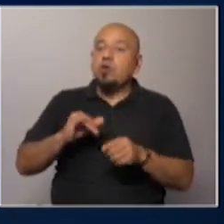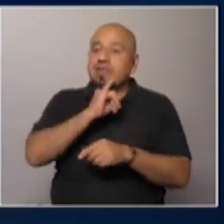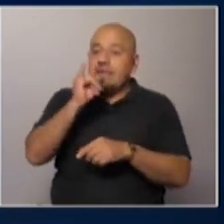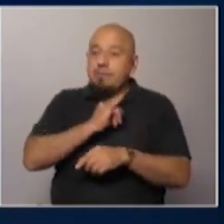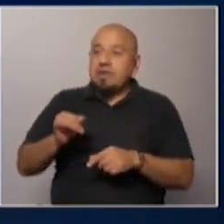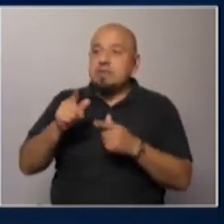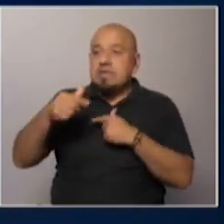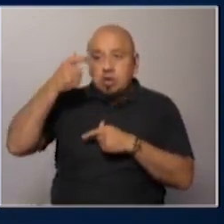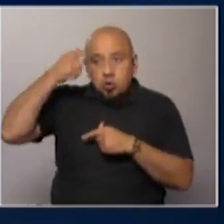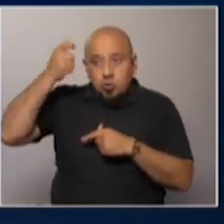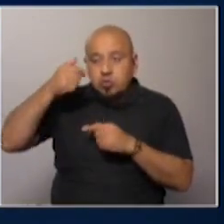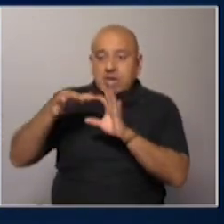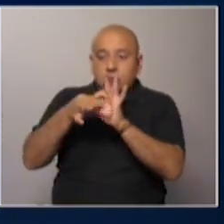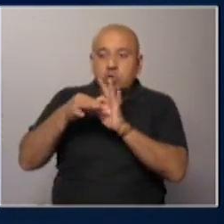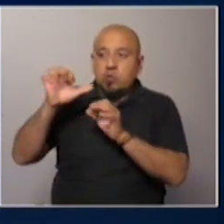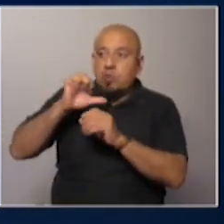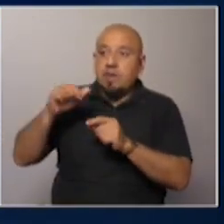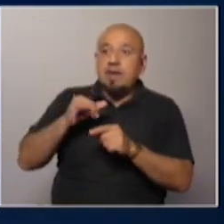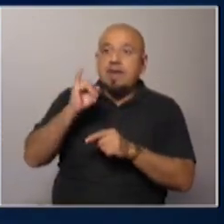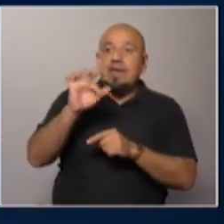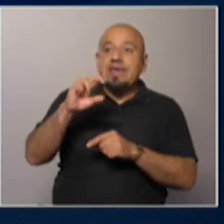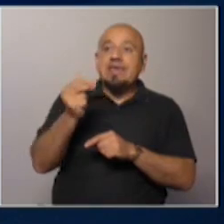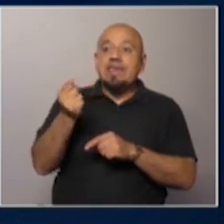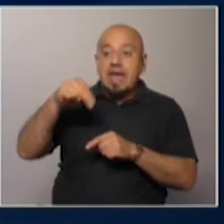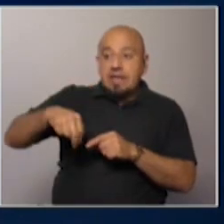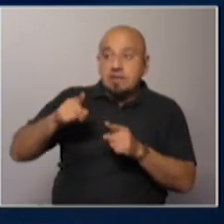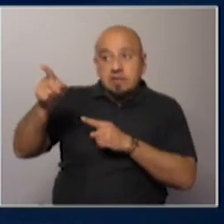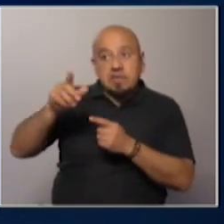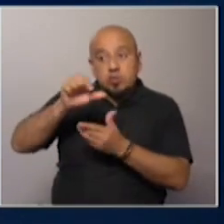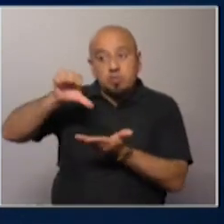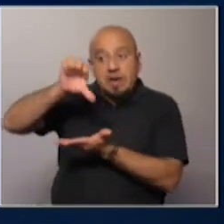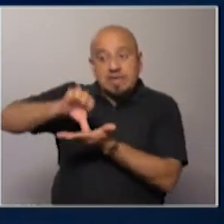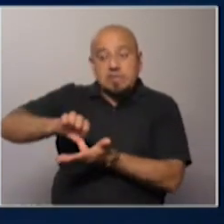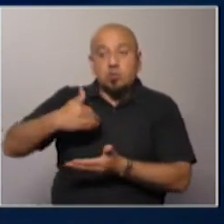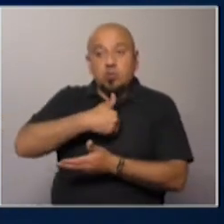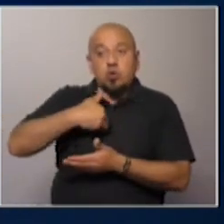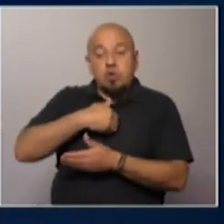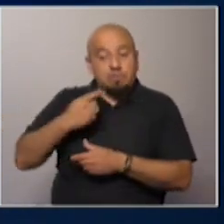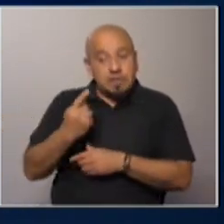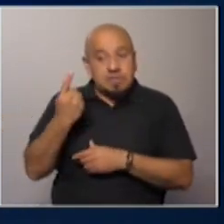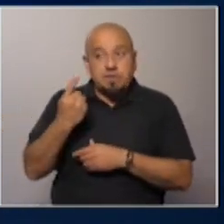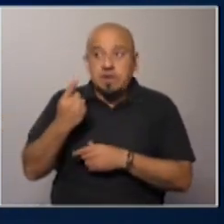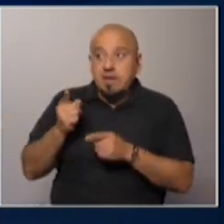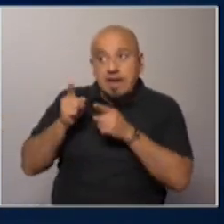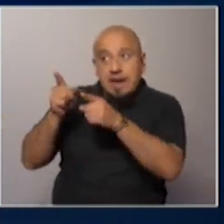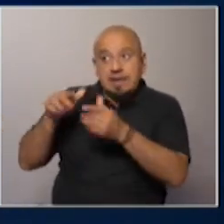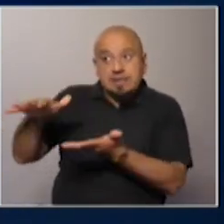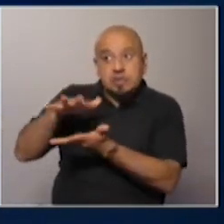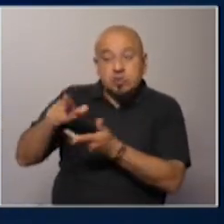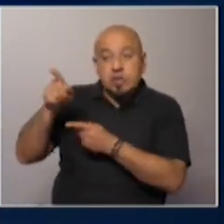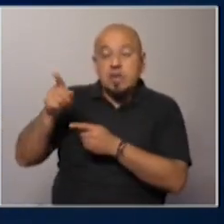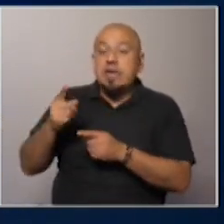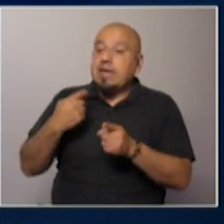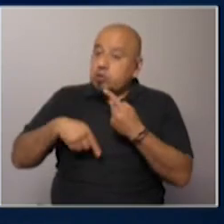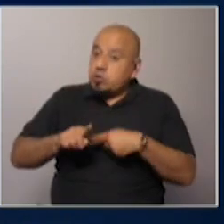el que estaban dos ya la europea y que irán es también un pívot yum y un actor central a la geopolítica de oriente medio y también de asia central